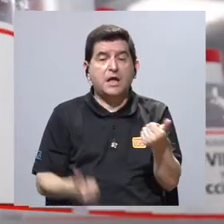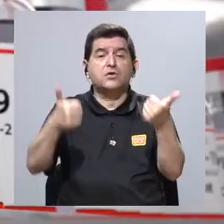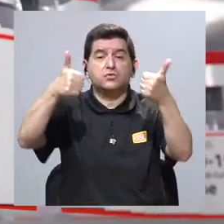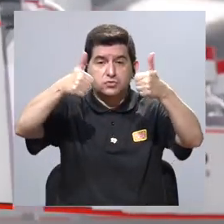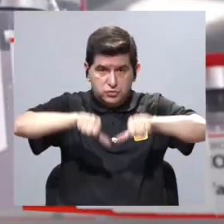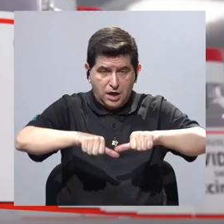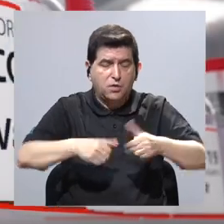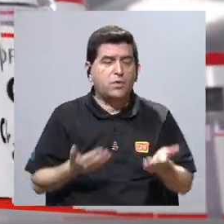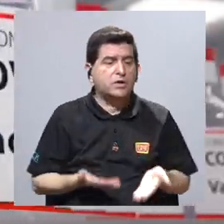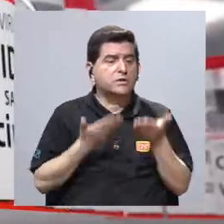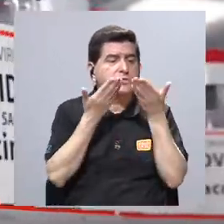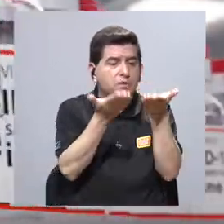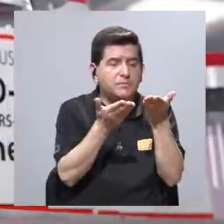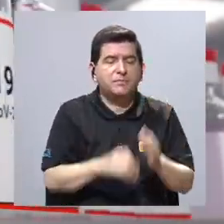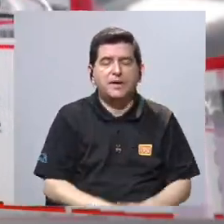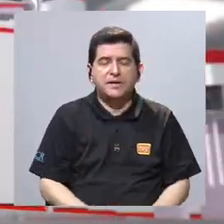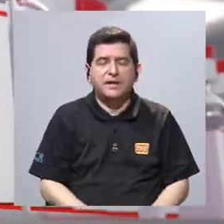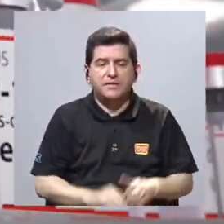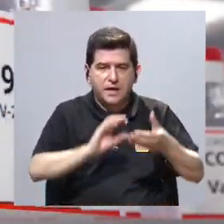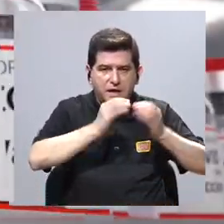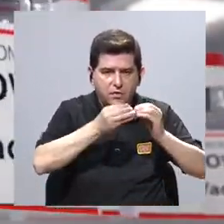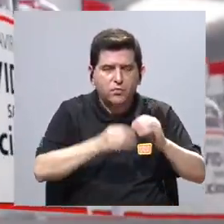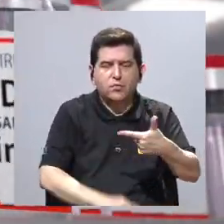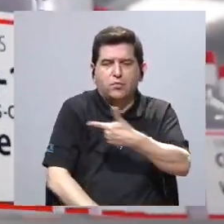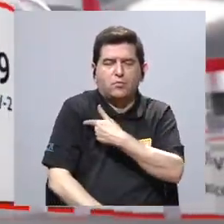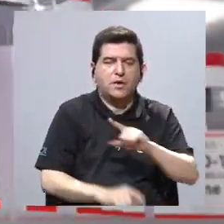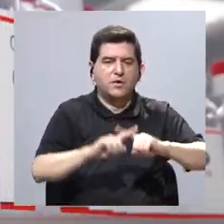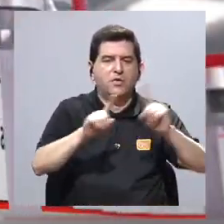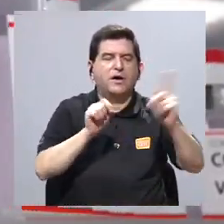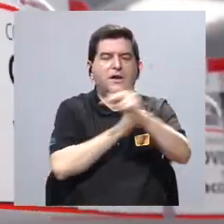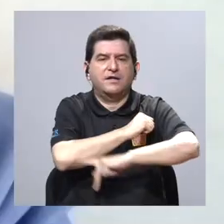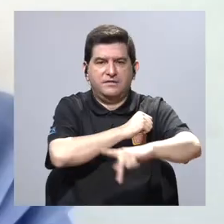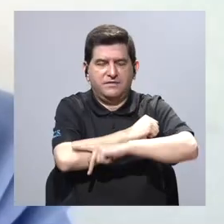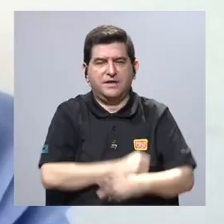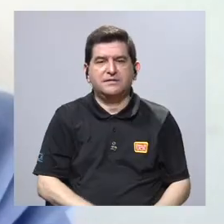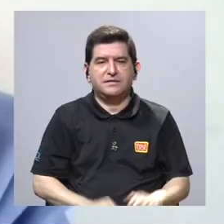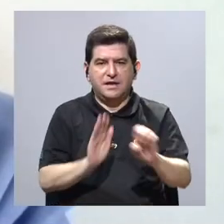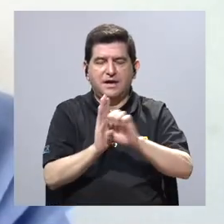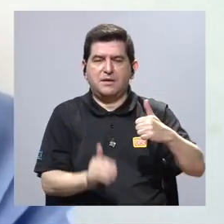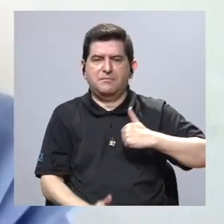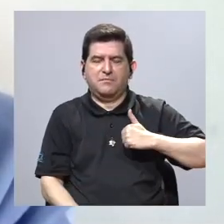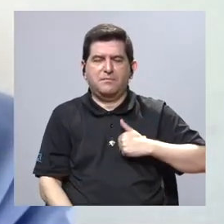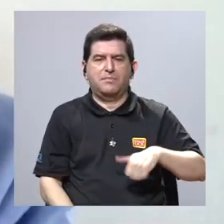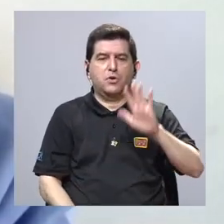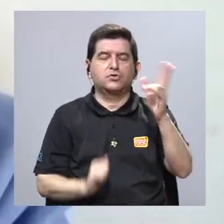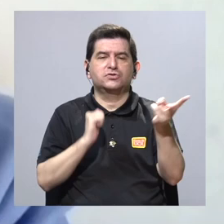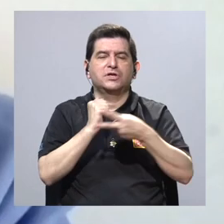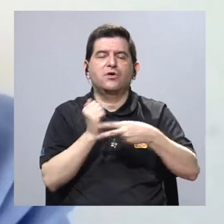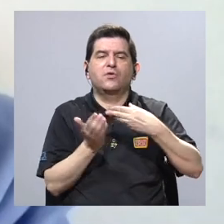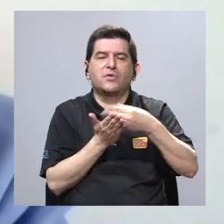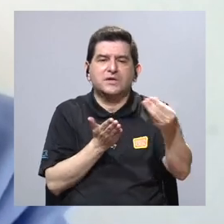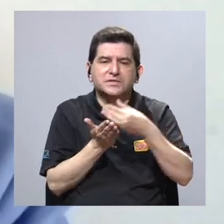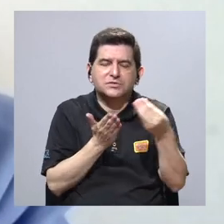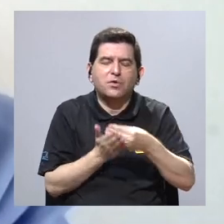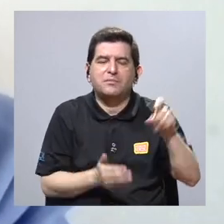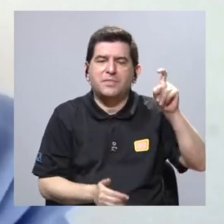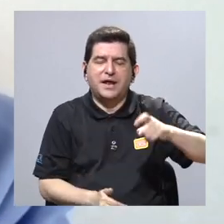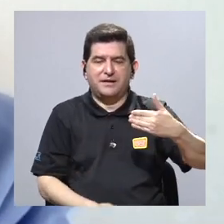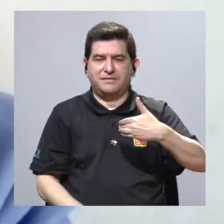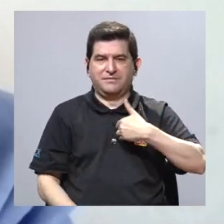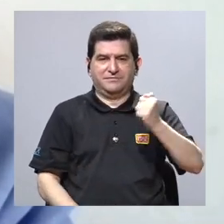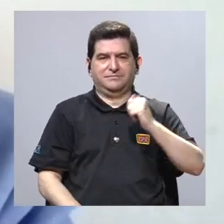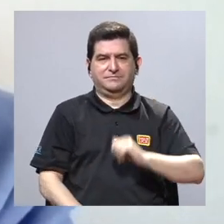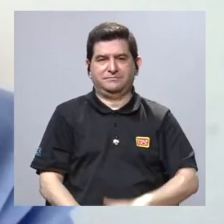convenios para entregar ciertos lotes de vacuna a otros países. Países como Canadá compraron 5 veces las dosis que